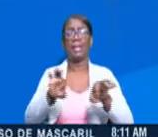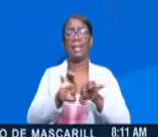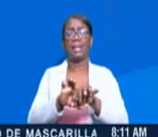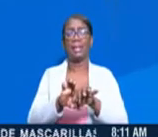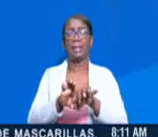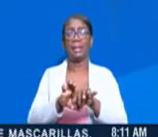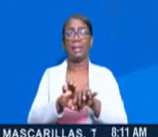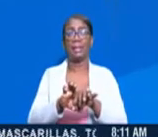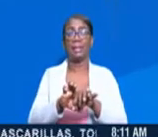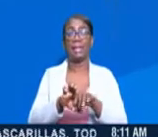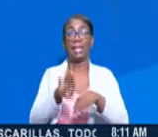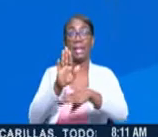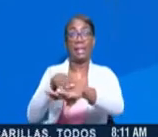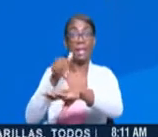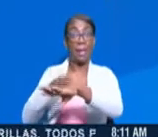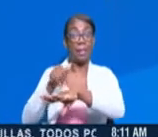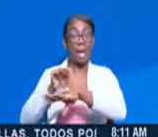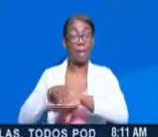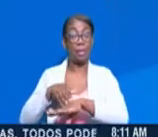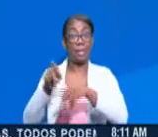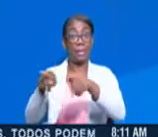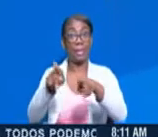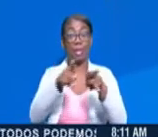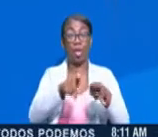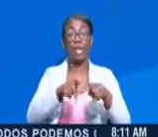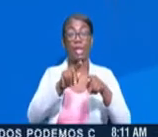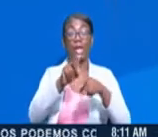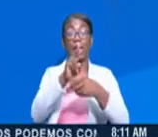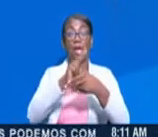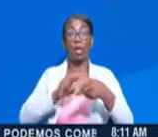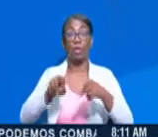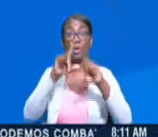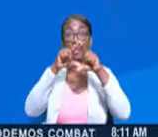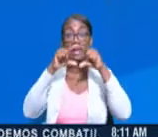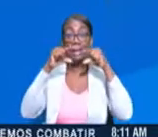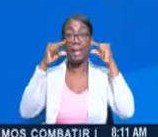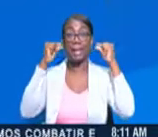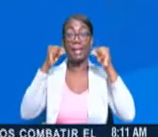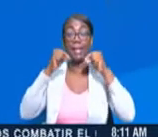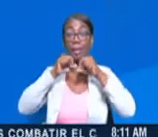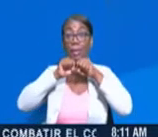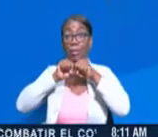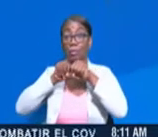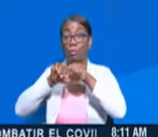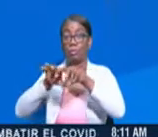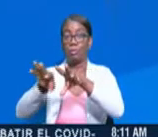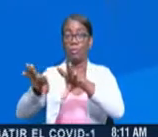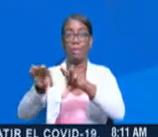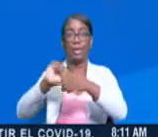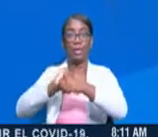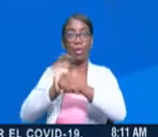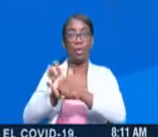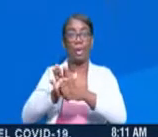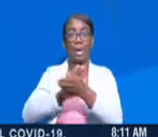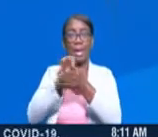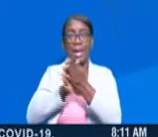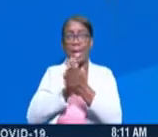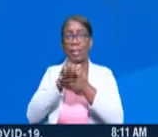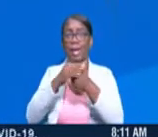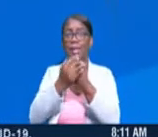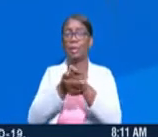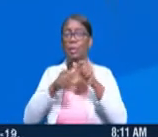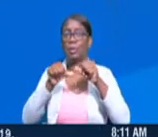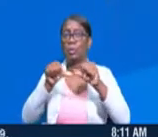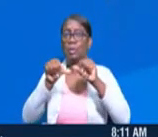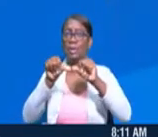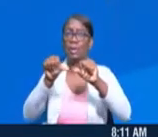de hacer ese llamado a la ciudadanía del uso constante de mascarillas para evitar la propagación del COVID-19, lavado constante de manos